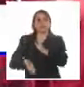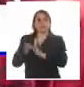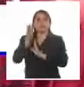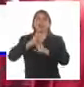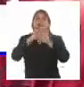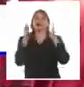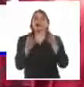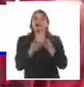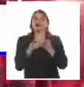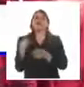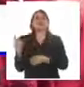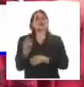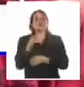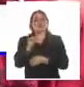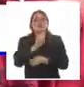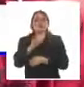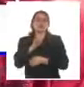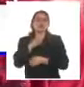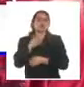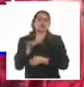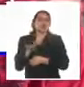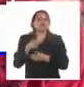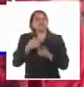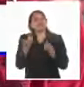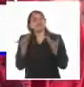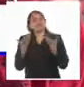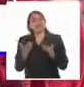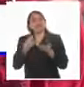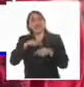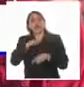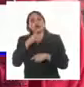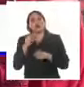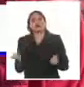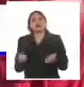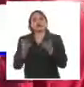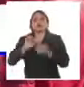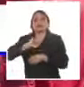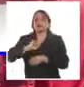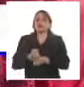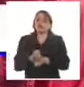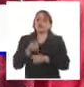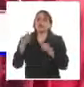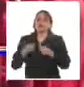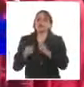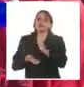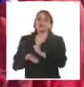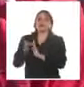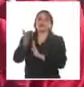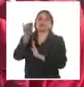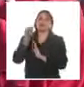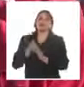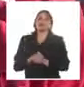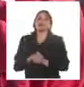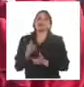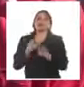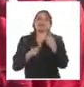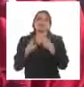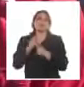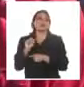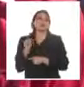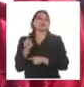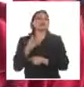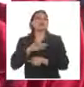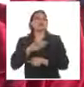Nosotros hemos tratado de escapar de esa situación, pero evidentemente hay que elevar un poco los precios. No solamente